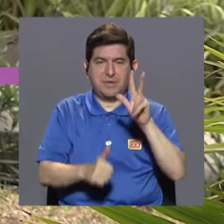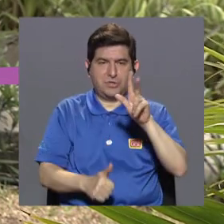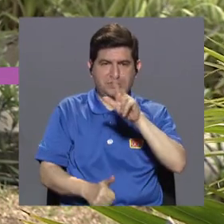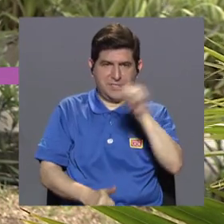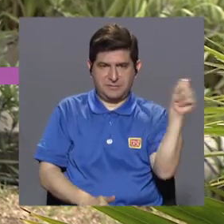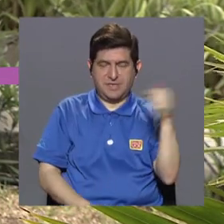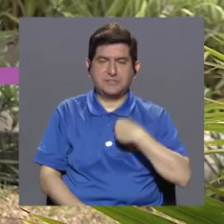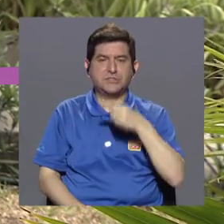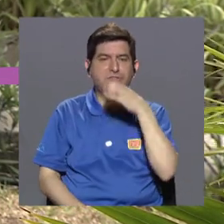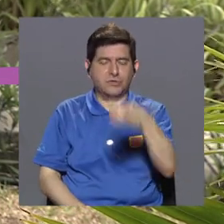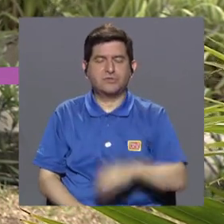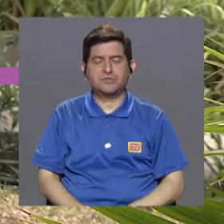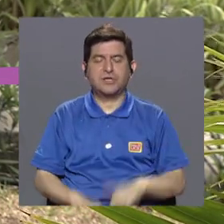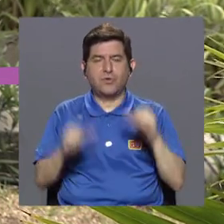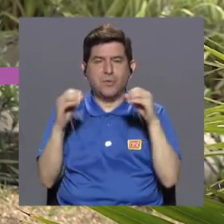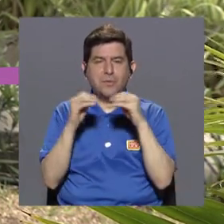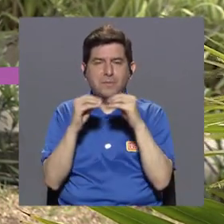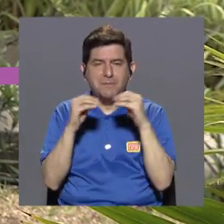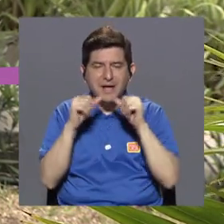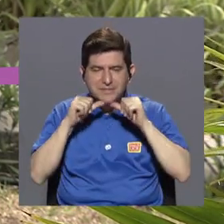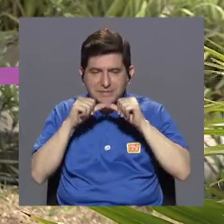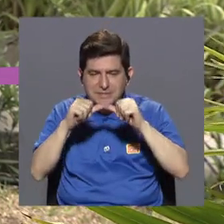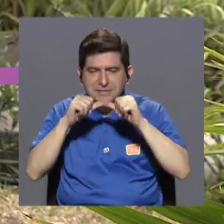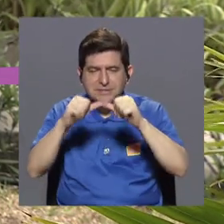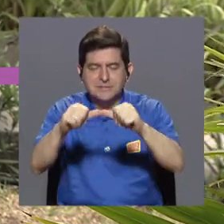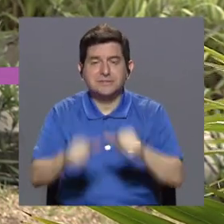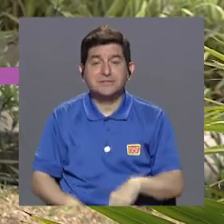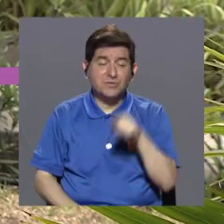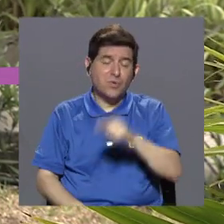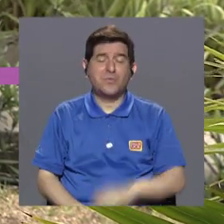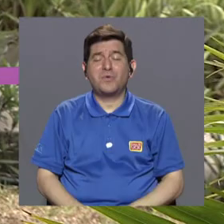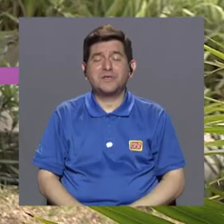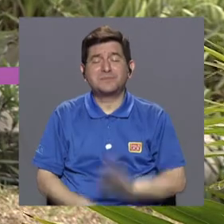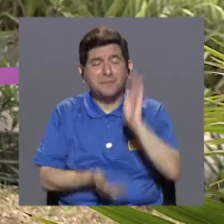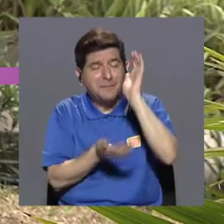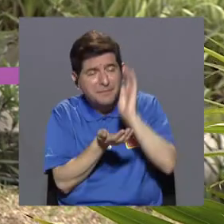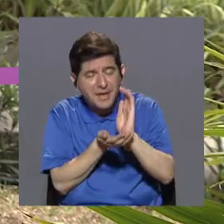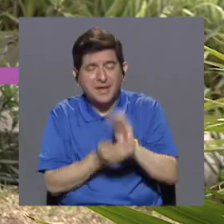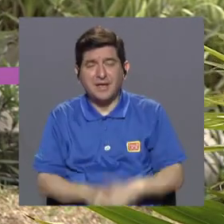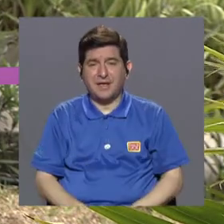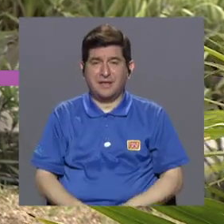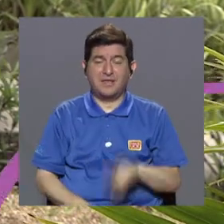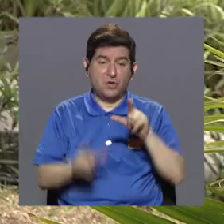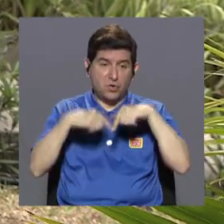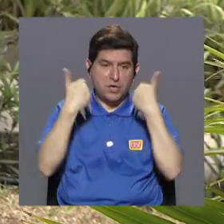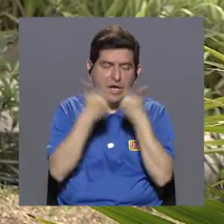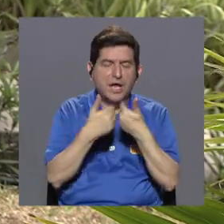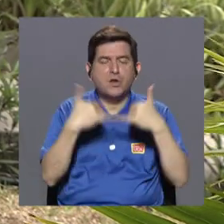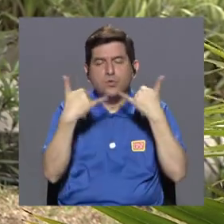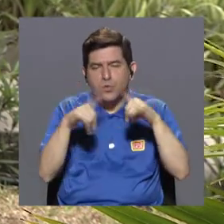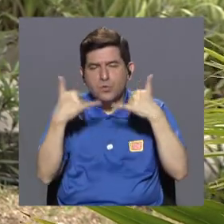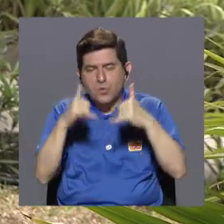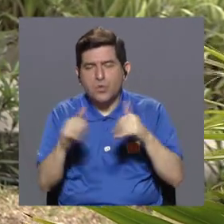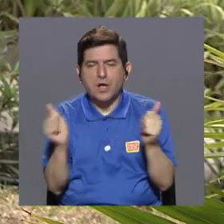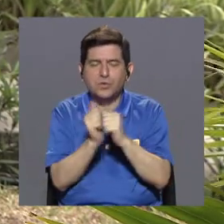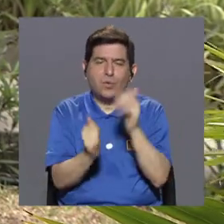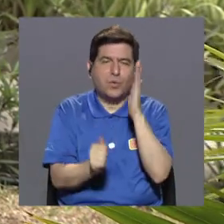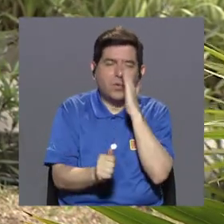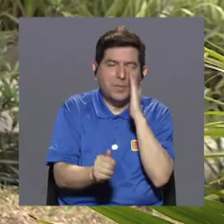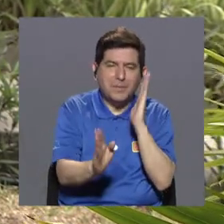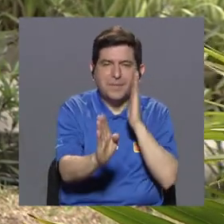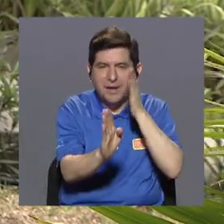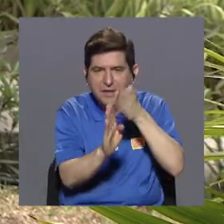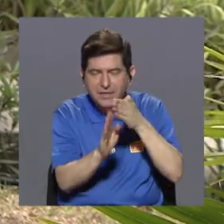primeros 3 meses recomiendo que se haga más seguido, porque como están bebés y están dentro de la cama jugando con la